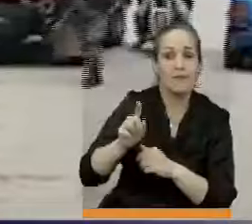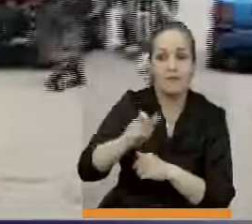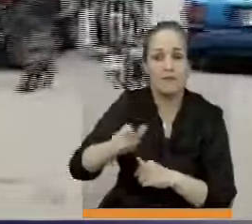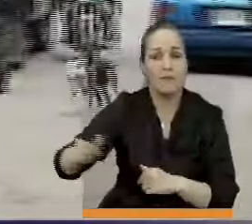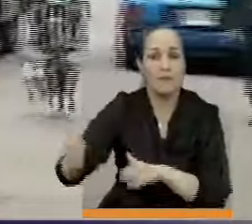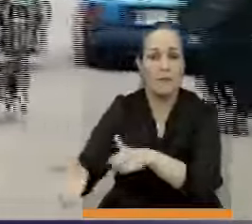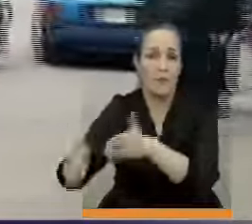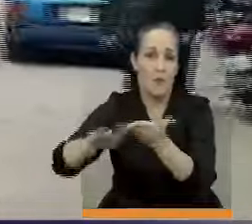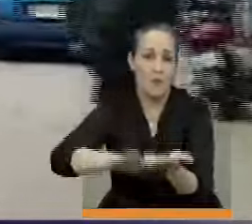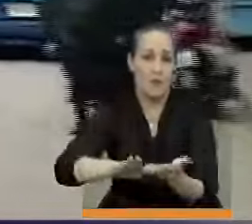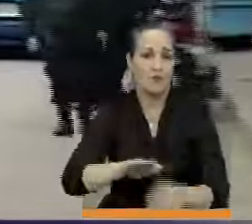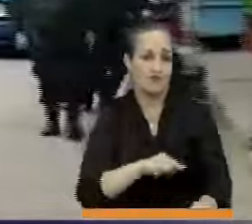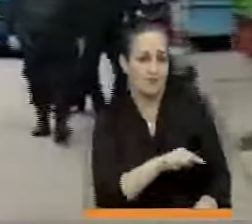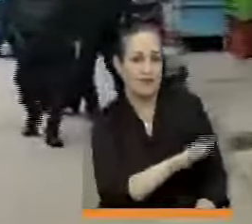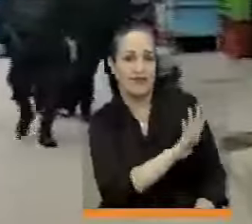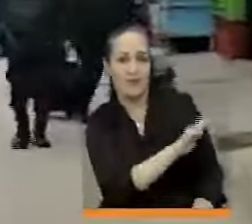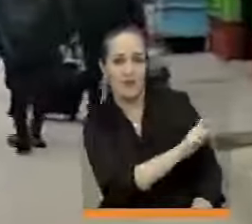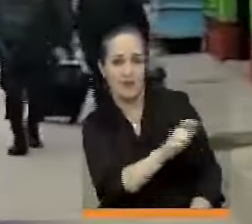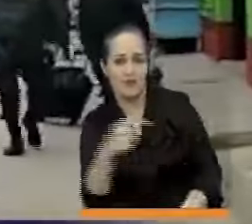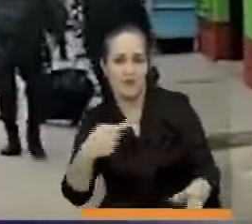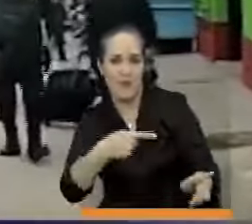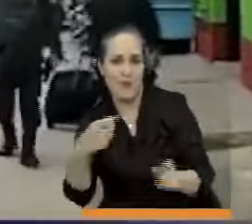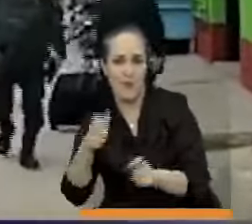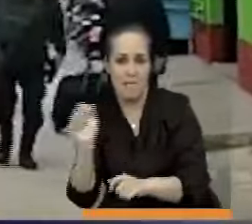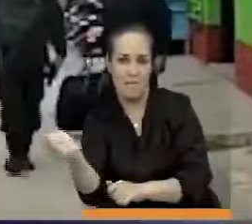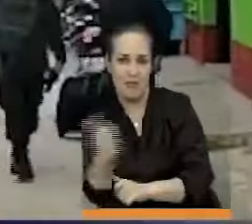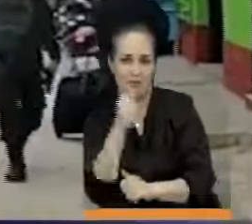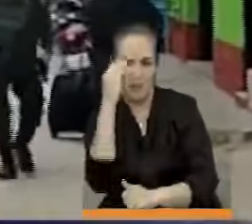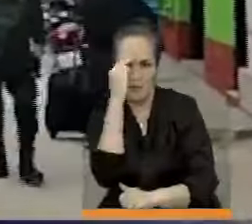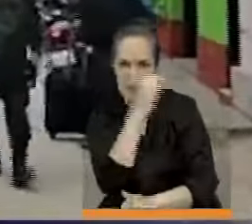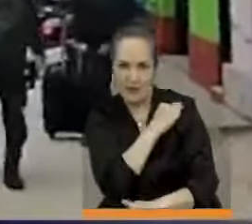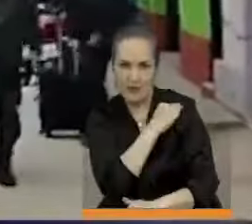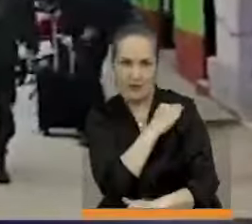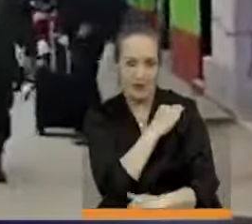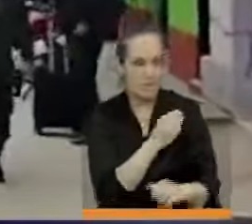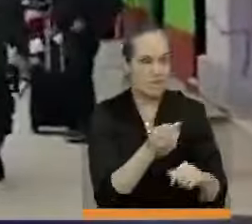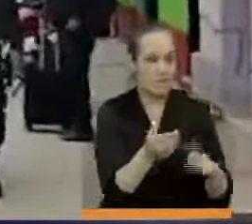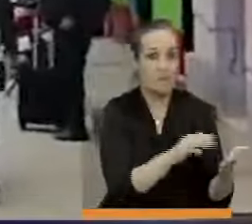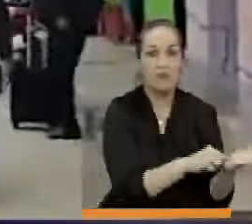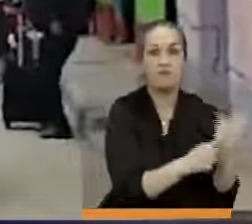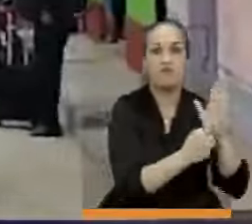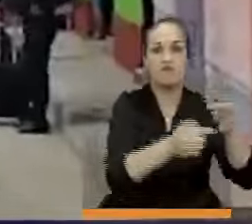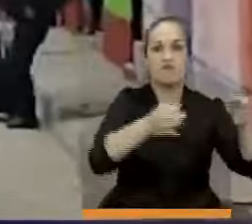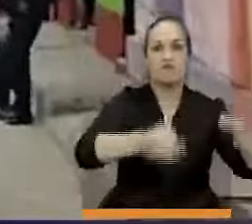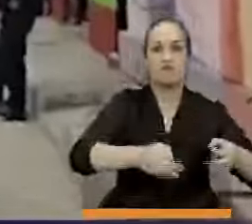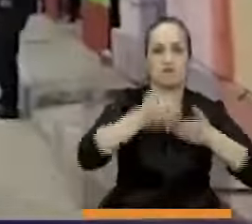de estas cinco personas que fueron asesinadas por el ejército para ser presentadas como guerrilleros muertos m